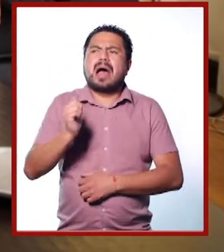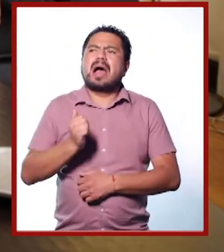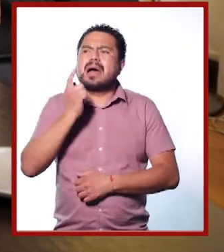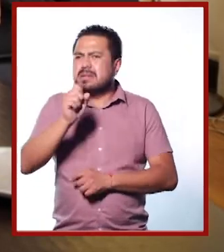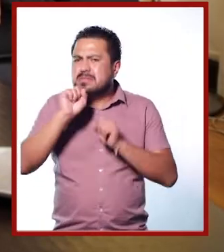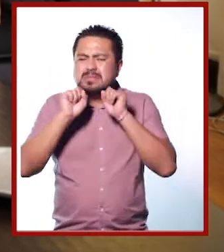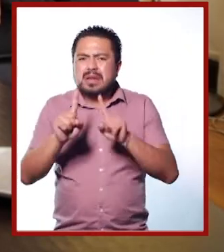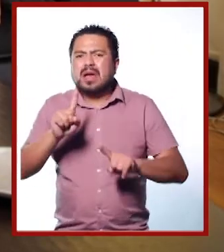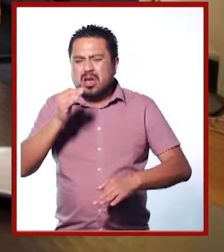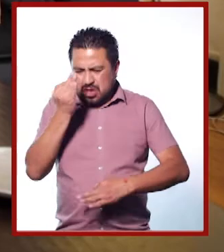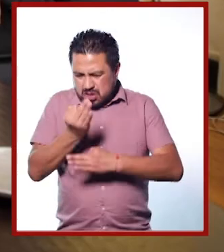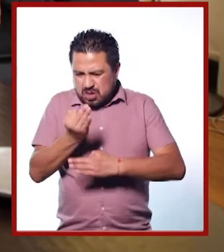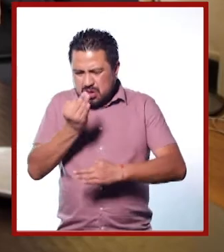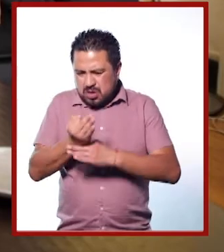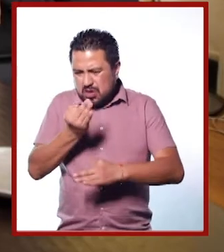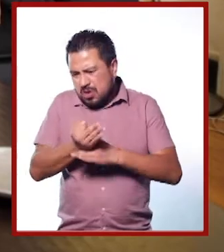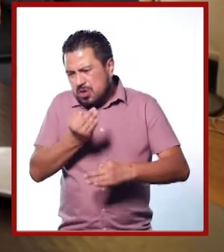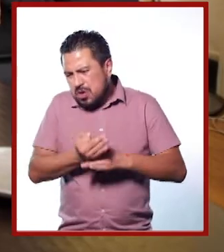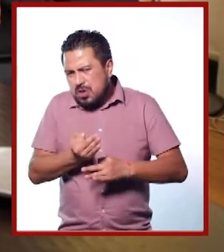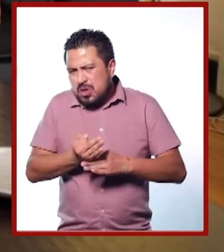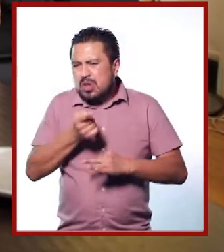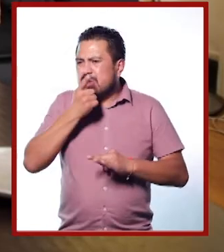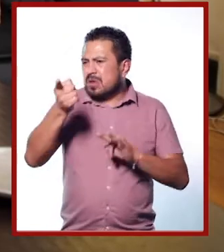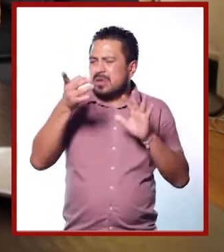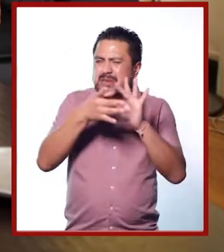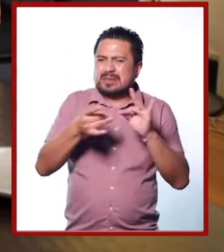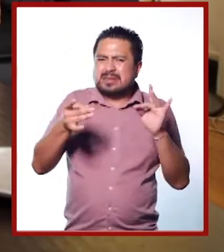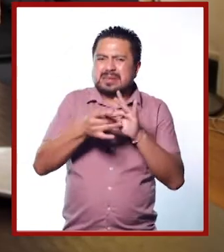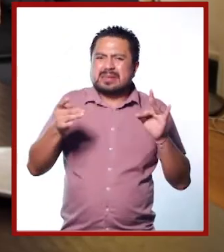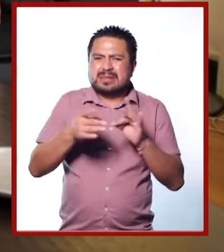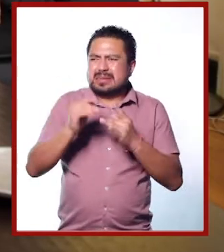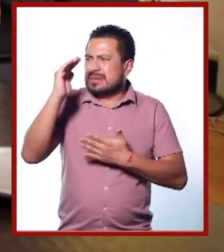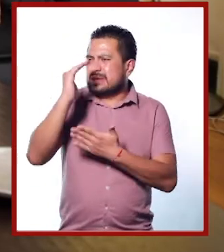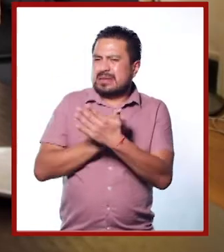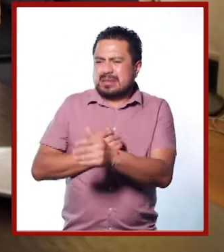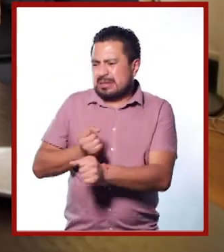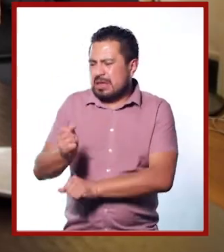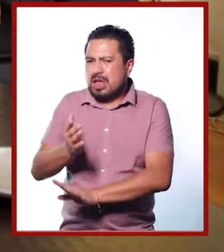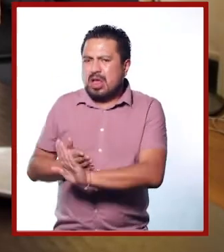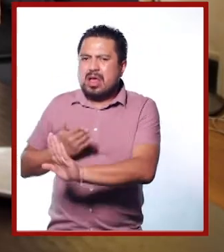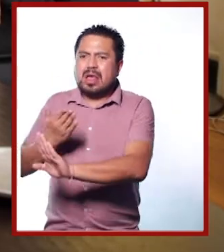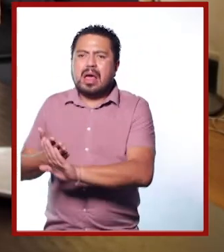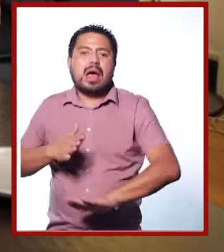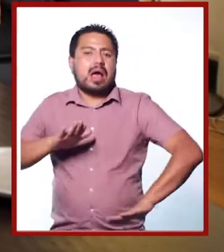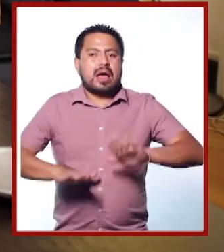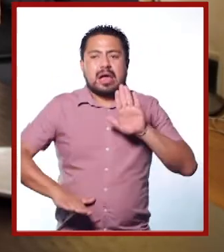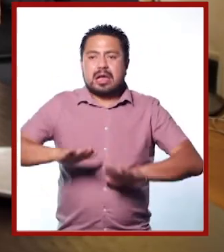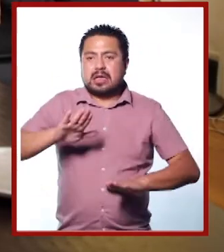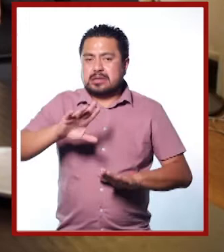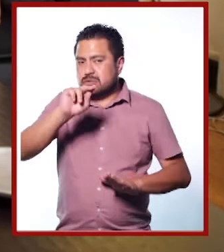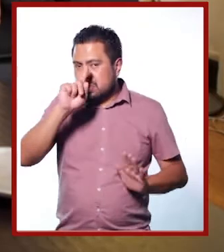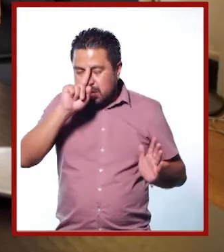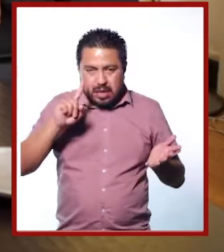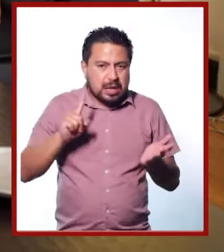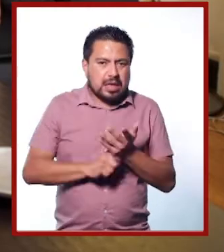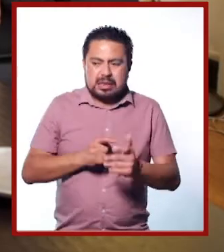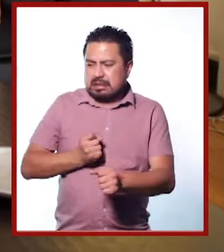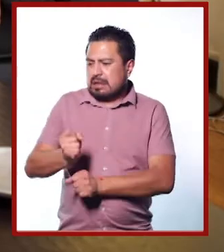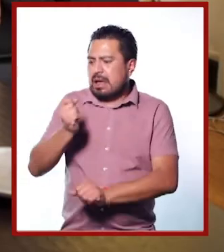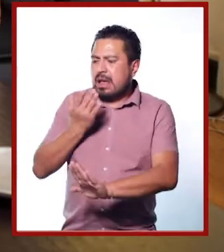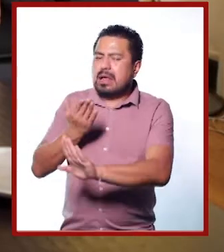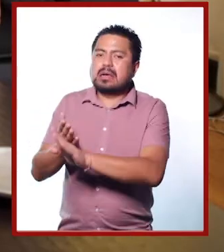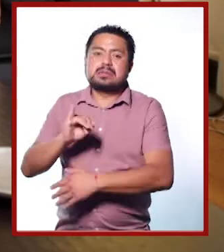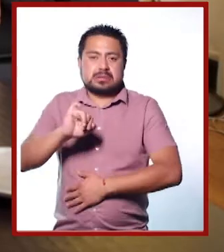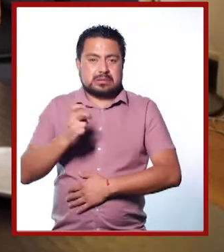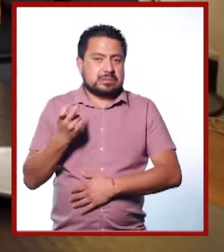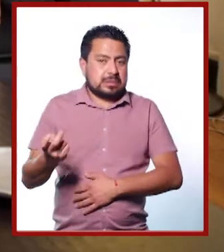algo, ¿no? Ahorita estás mencionando de la microviolencia y en ocasiones no creemos que es